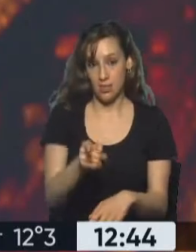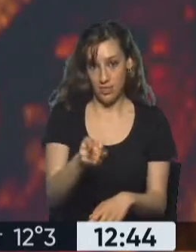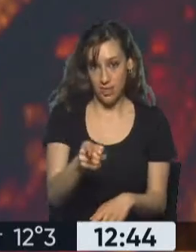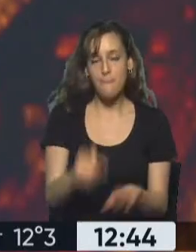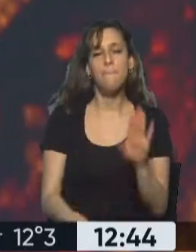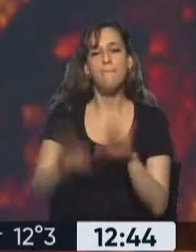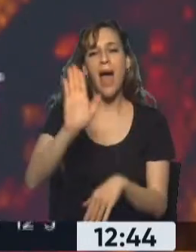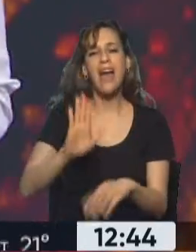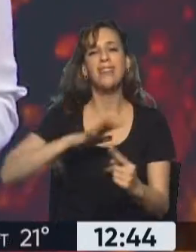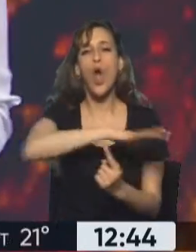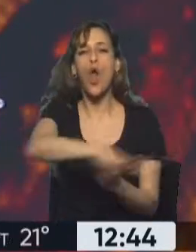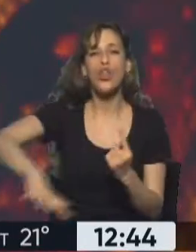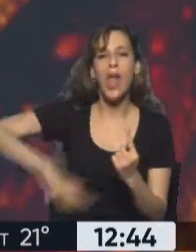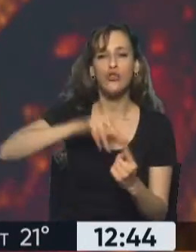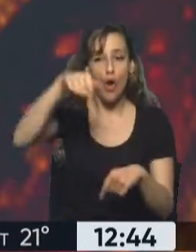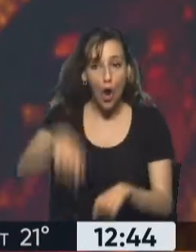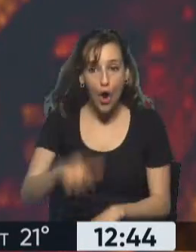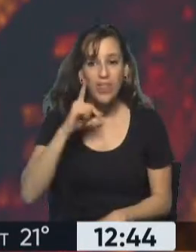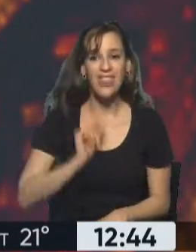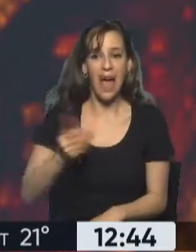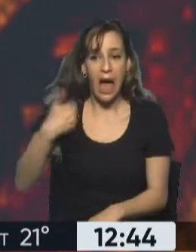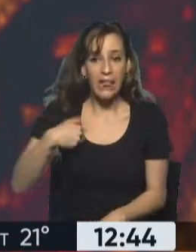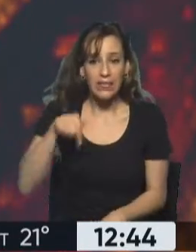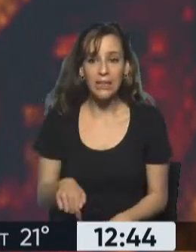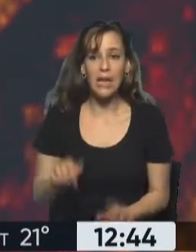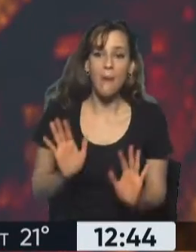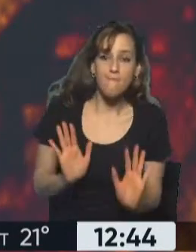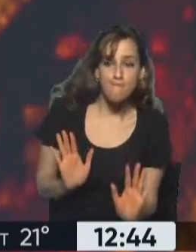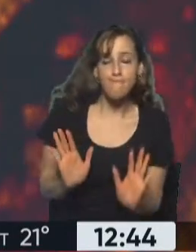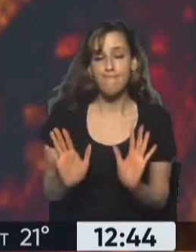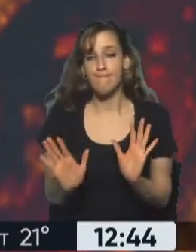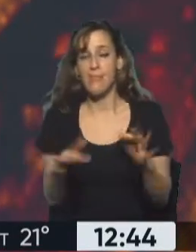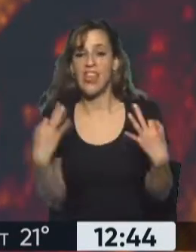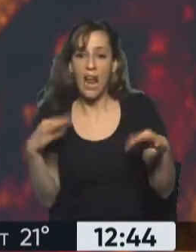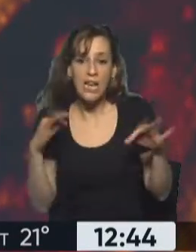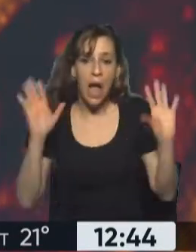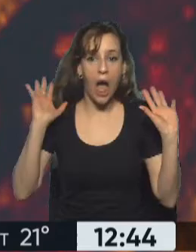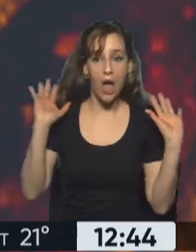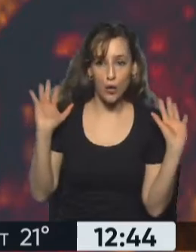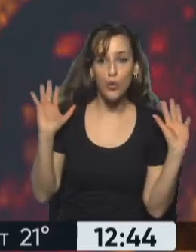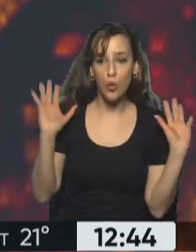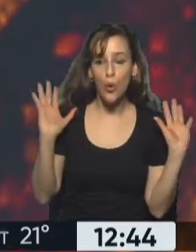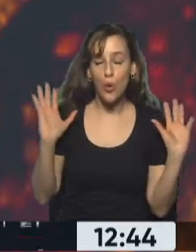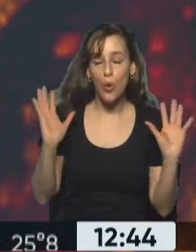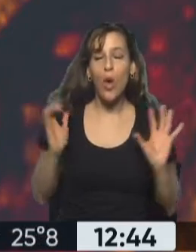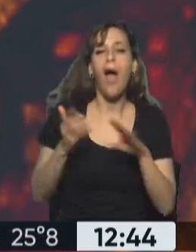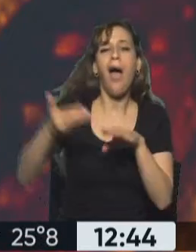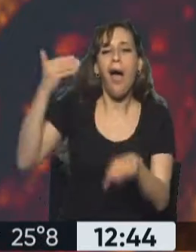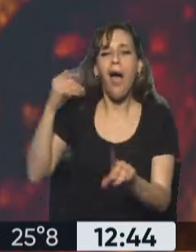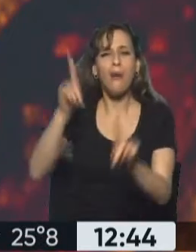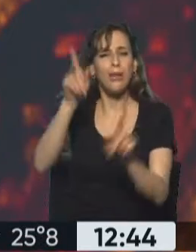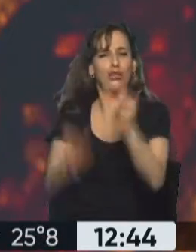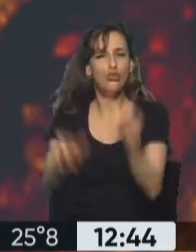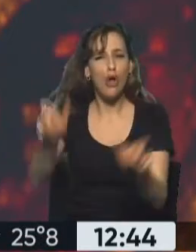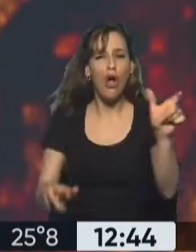contexto en el cual Argentina está teniendo mucha cautela respecto a estos temas, sobre todo ahora. Han habido distintas frases sobre